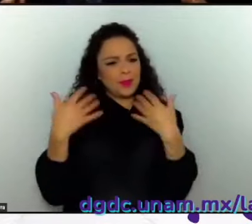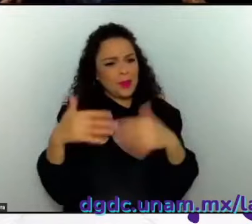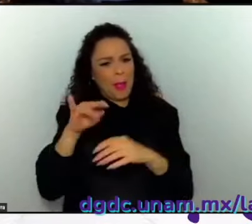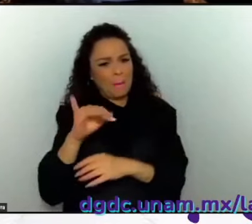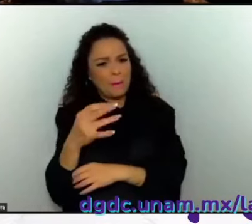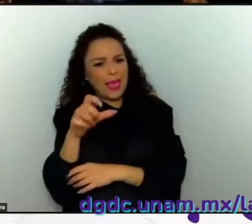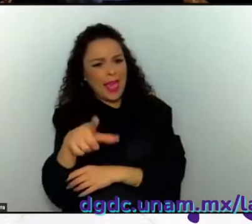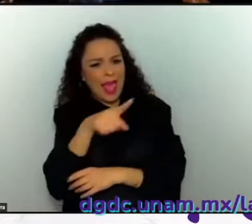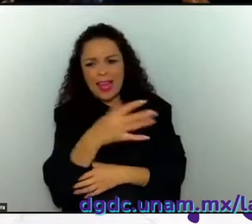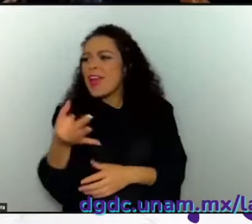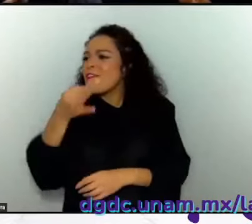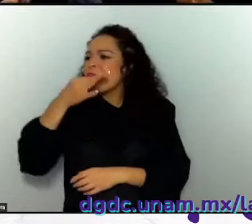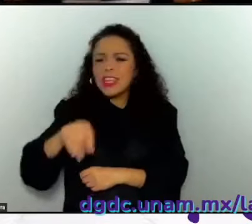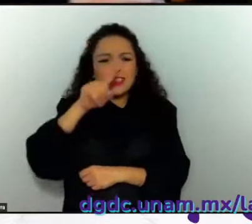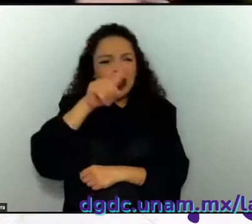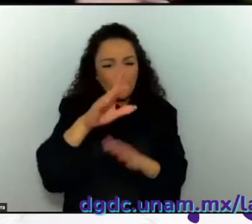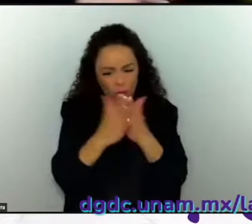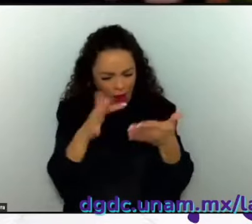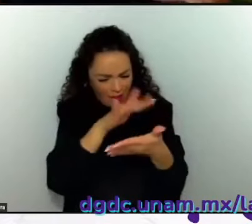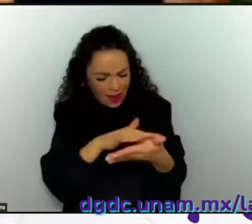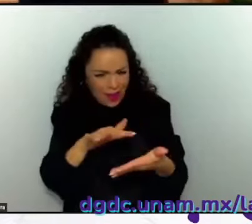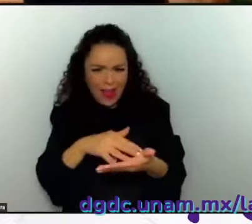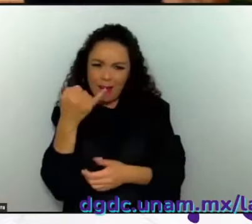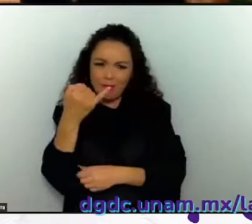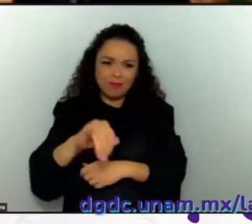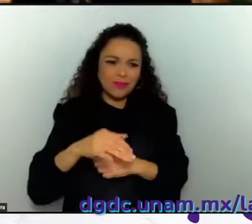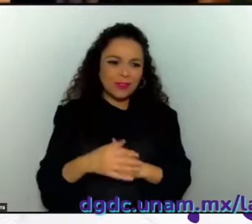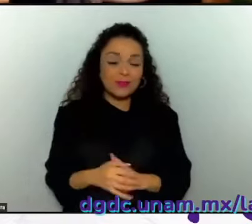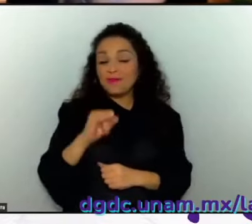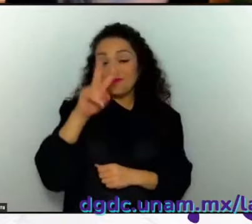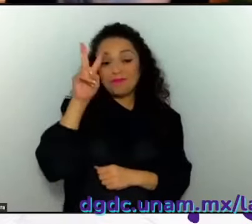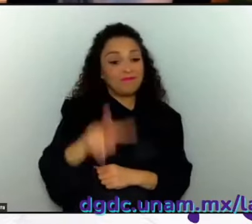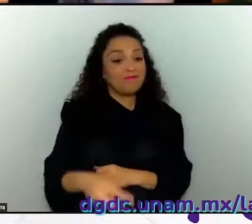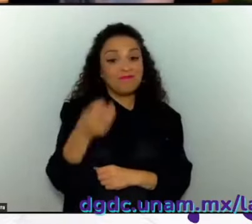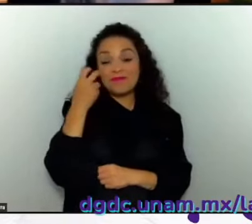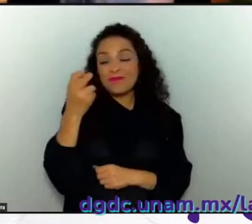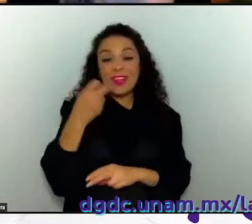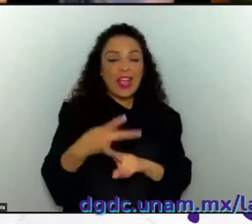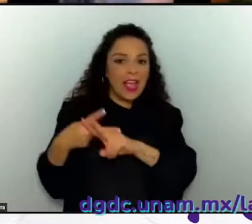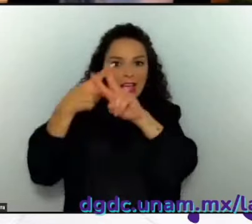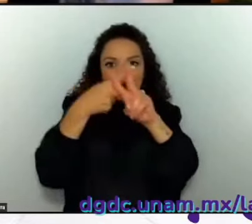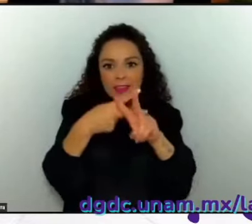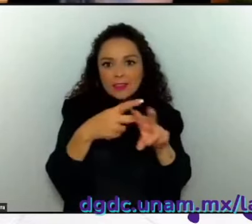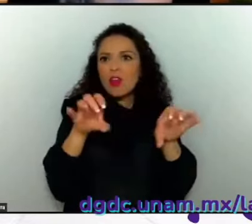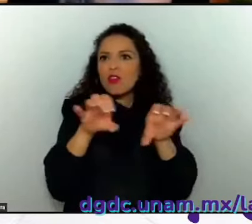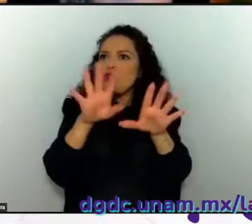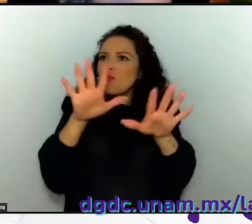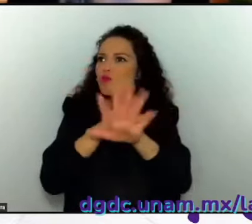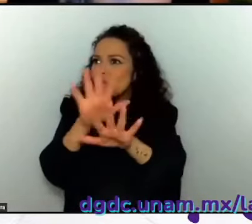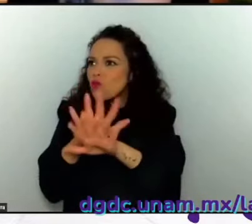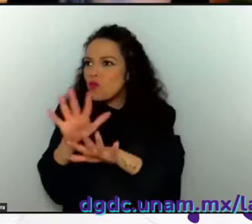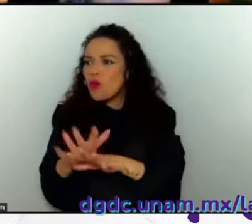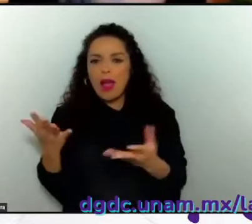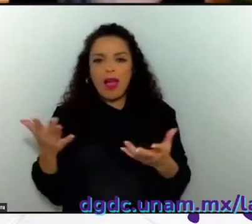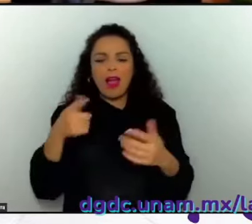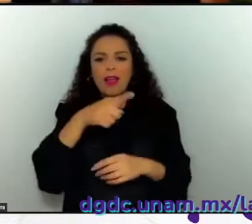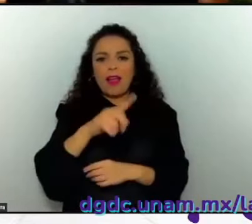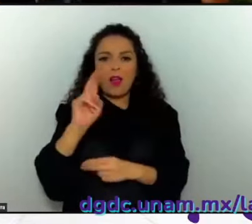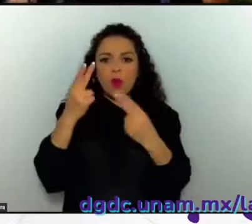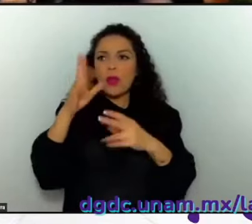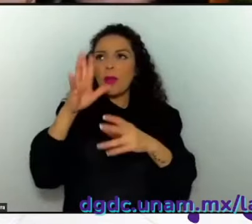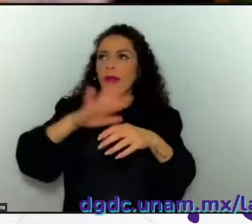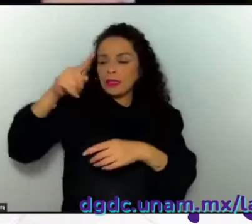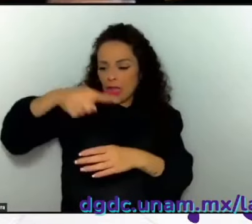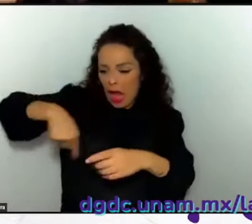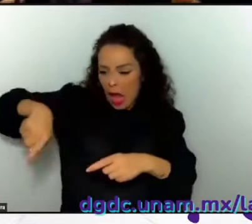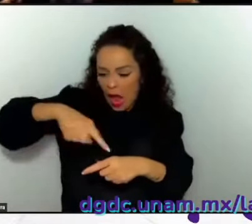tiempo en la fiesta a leer. Exacto, me puse a leer ese libro y quedé fascinado con las estrellas, la evolución de las estrellas, la estructura de las galaxias. Yo dije, esto es lo